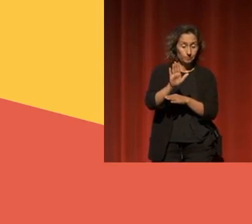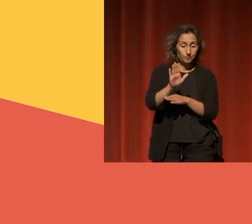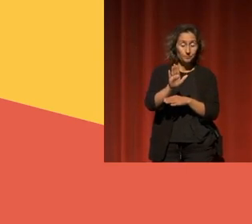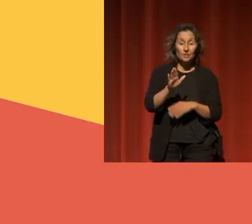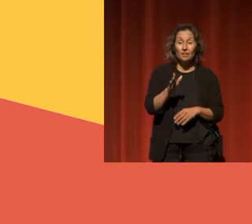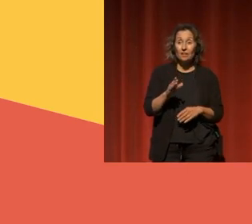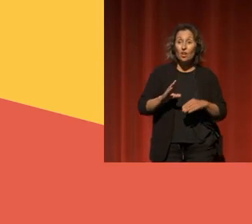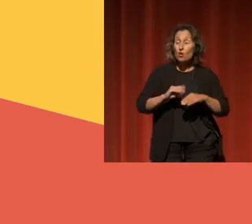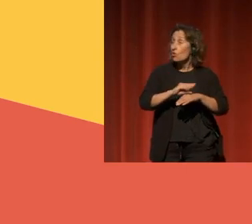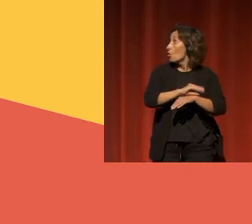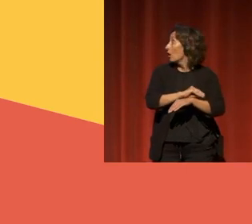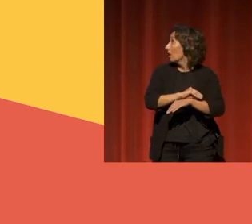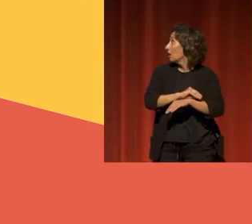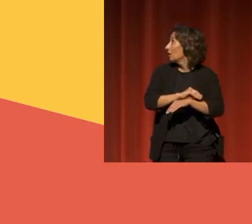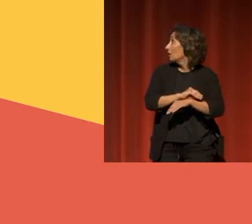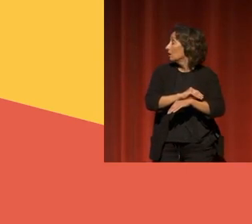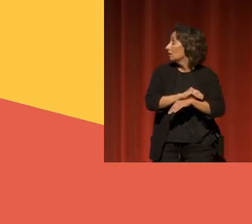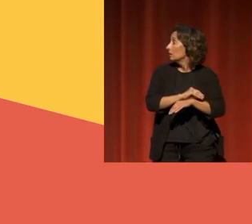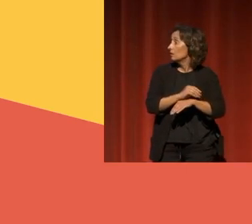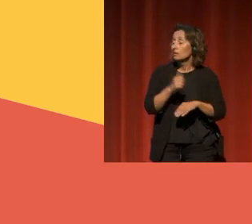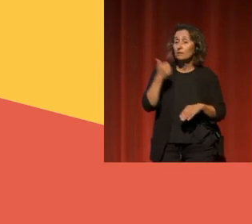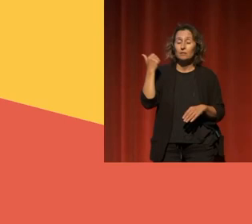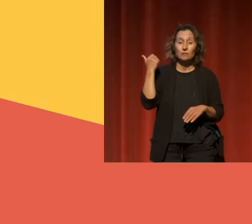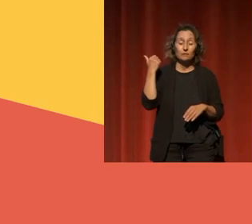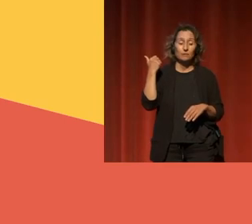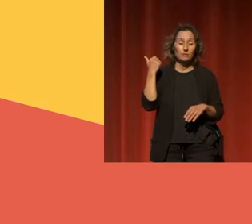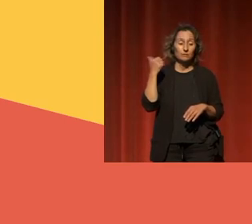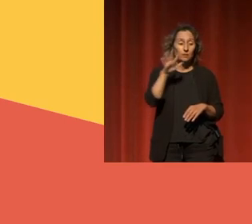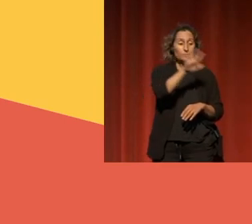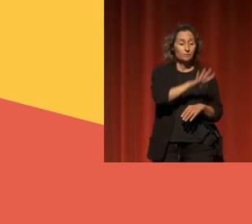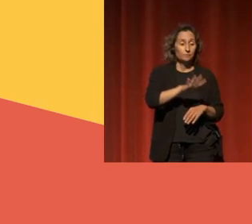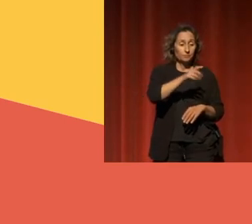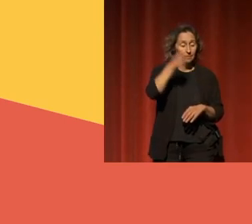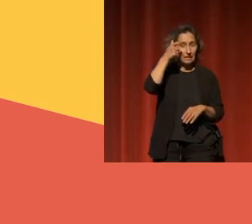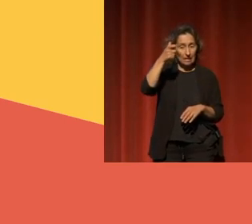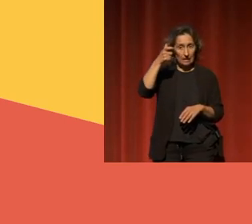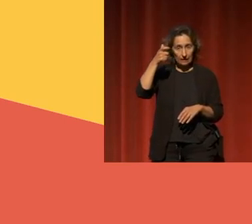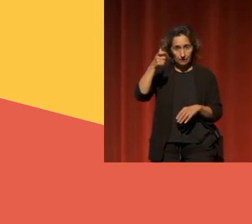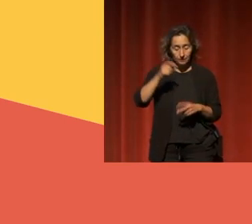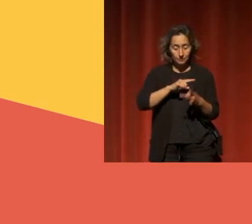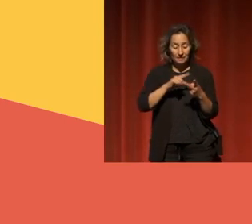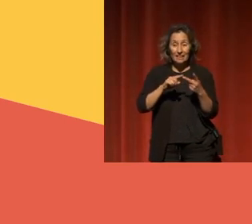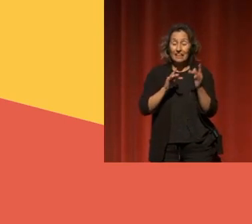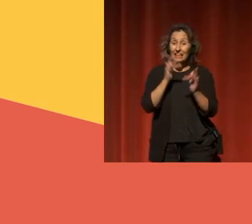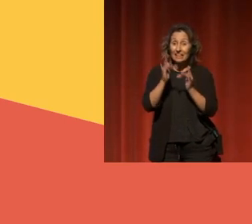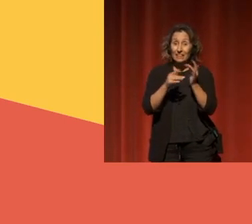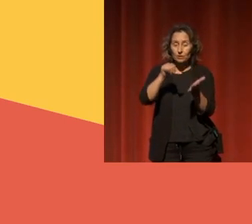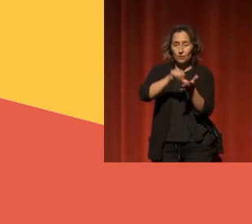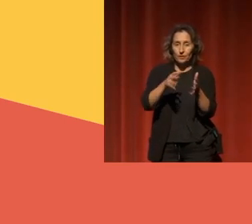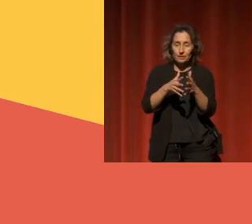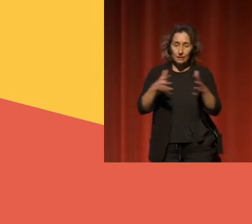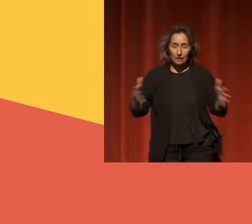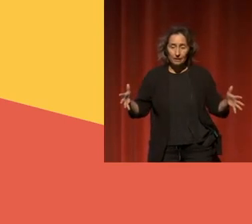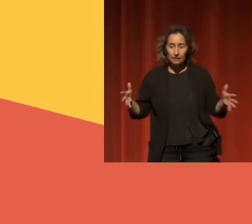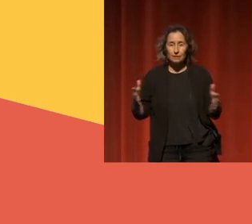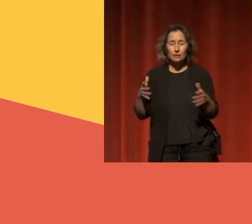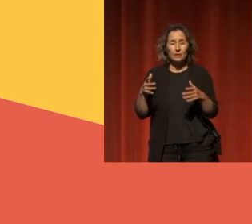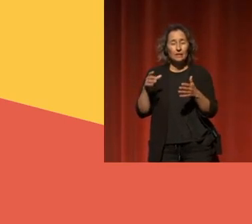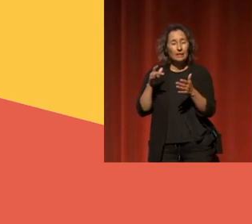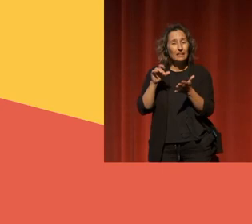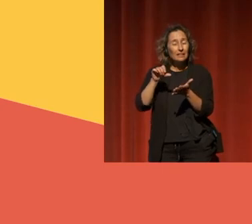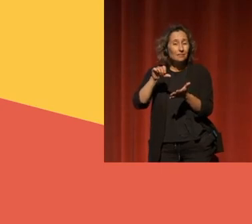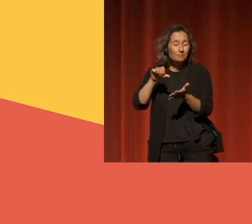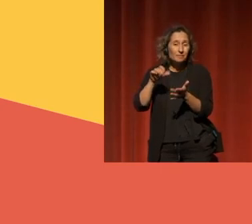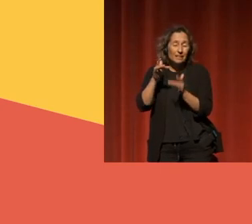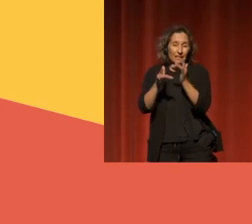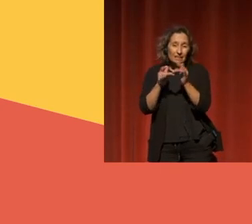naranjas en las zonas naranjas se suelen indicar eh las zonas Rurales las la zona gris las grandes ciudades y la zona gris un poco más clara